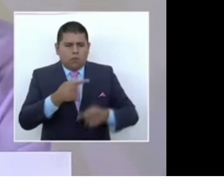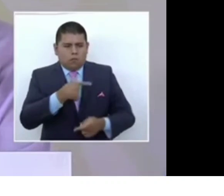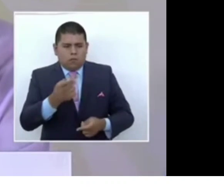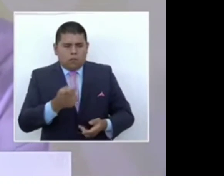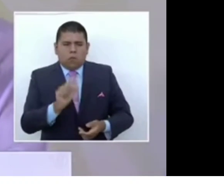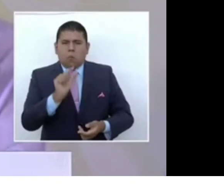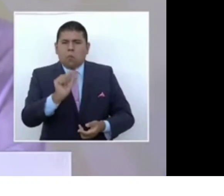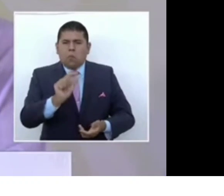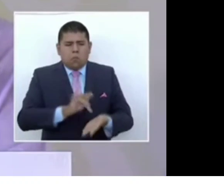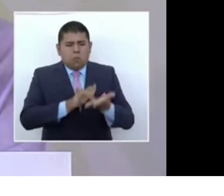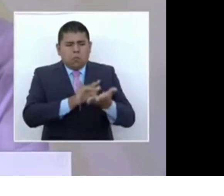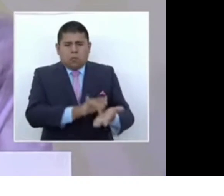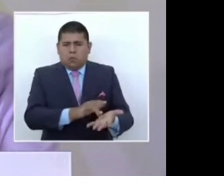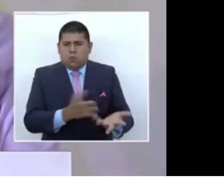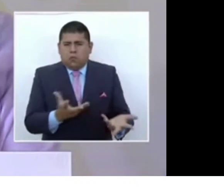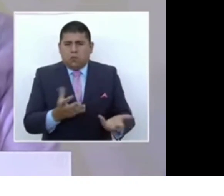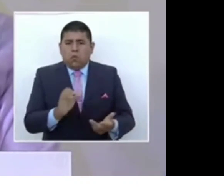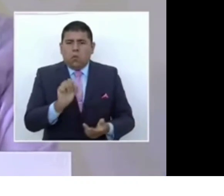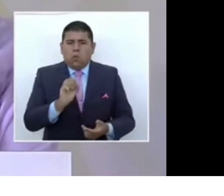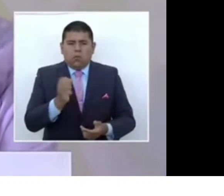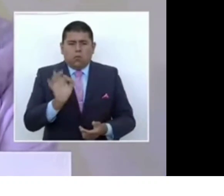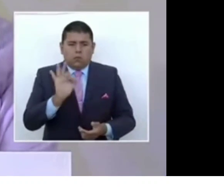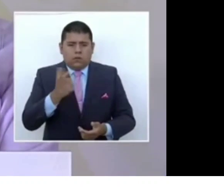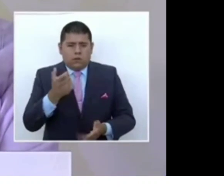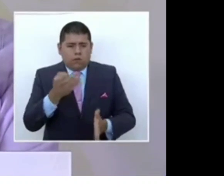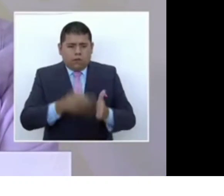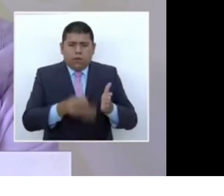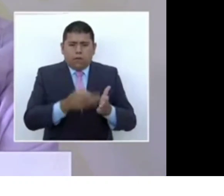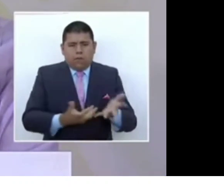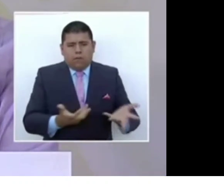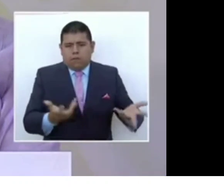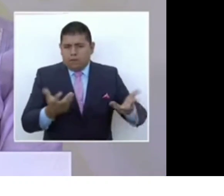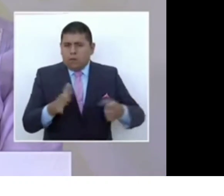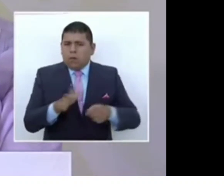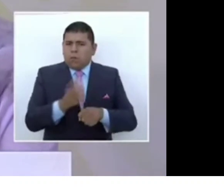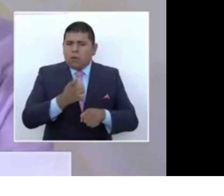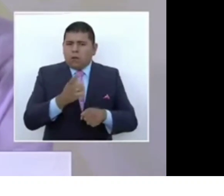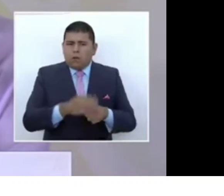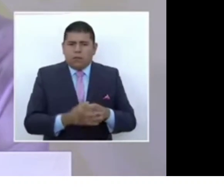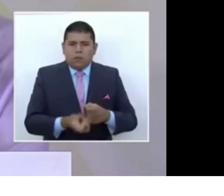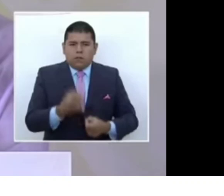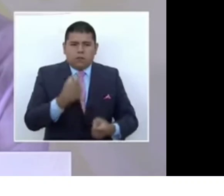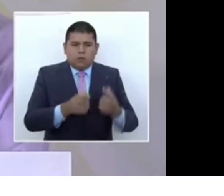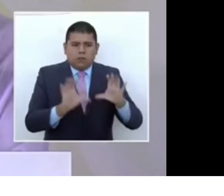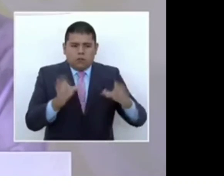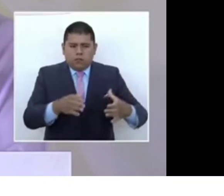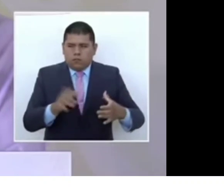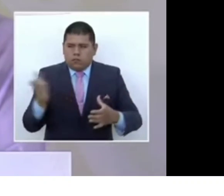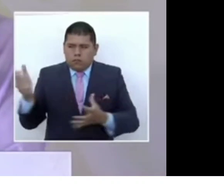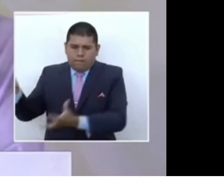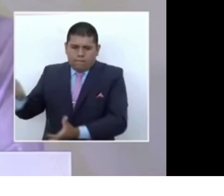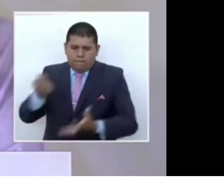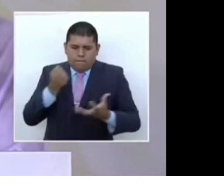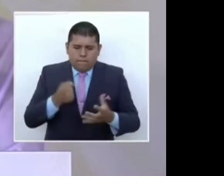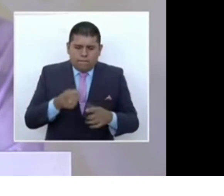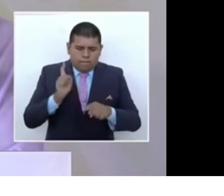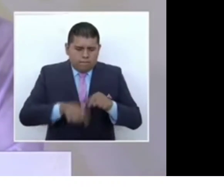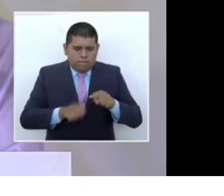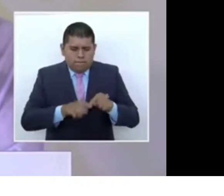y además no llegaba completo, porque se quedaba en manos de